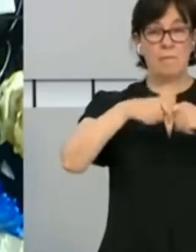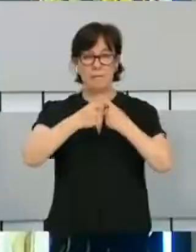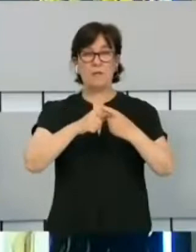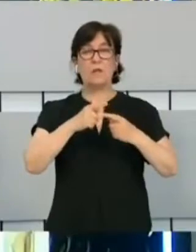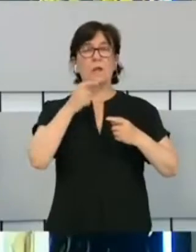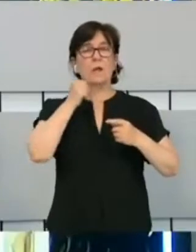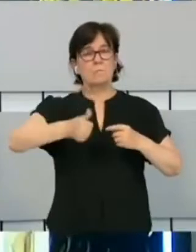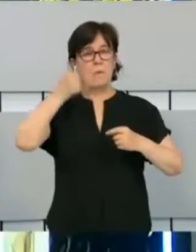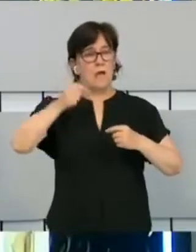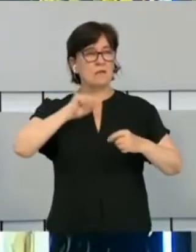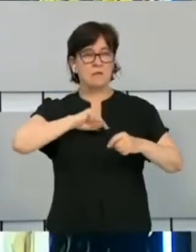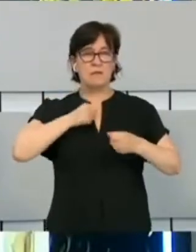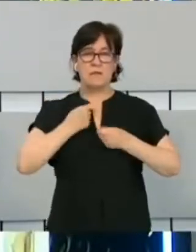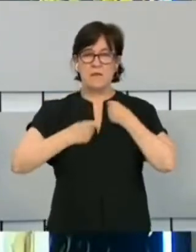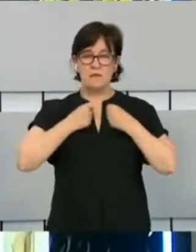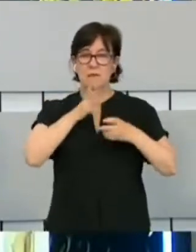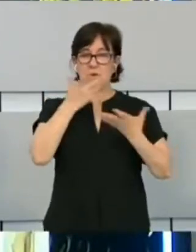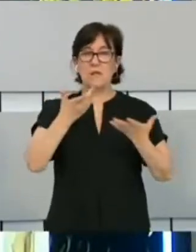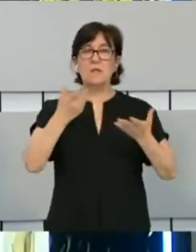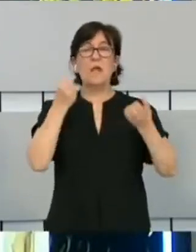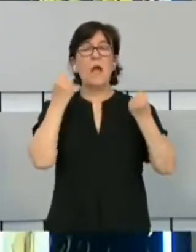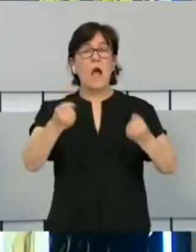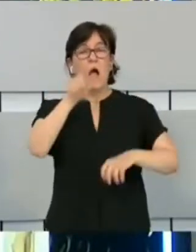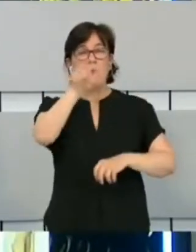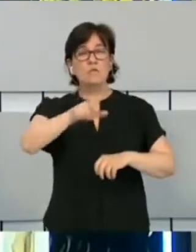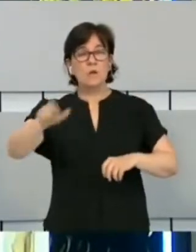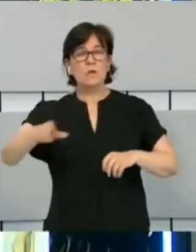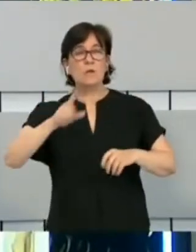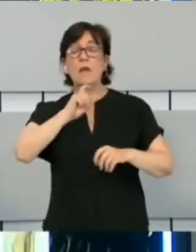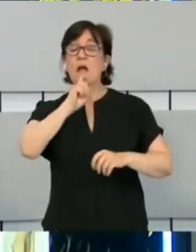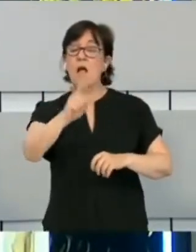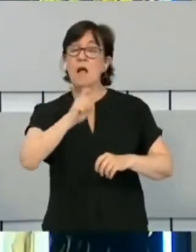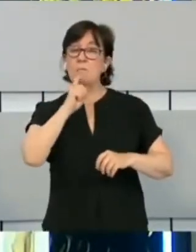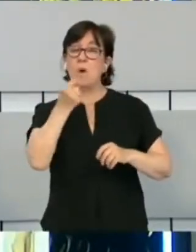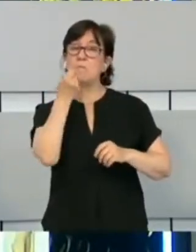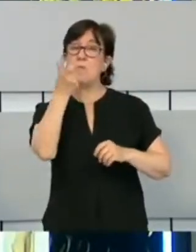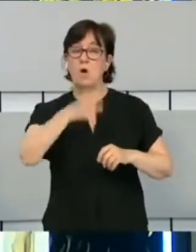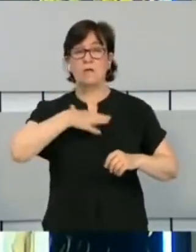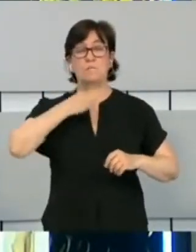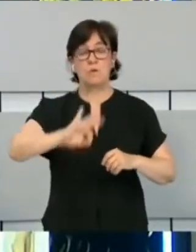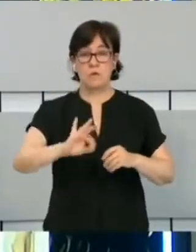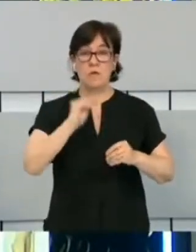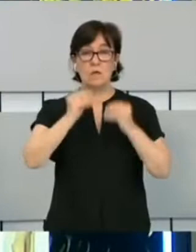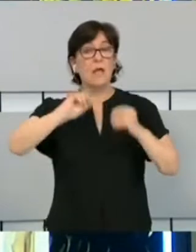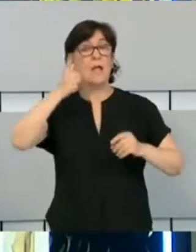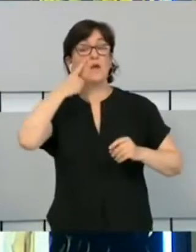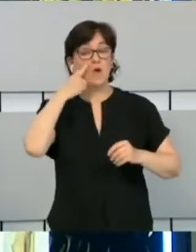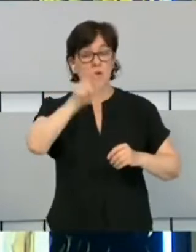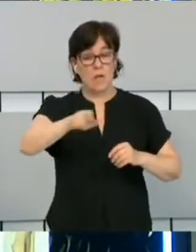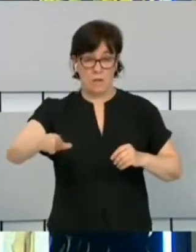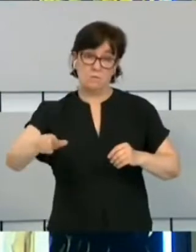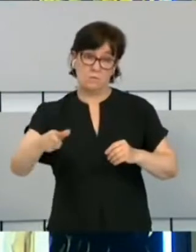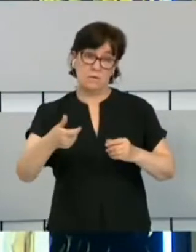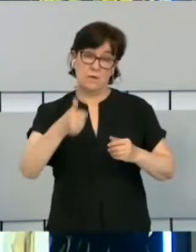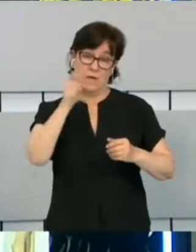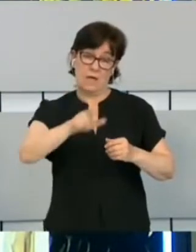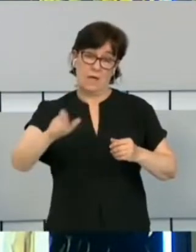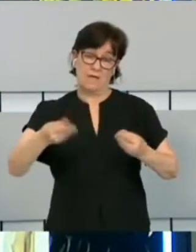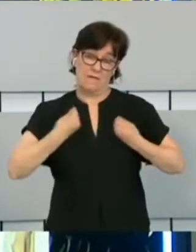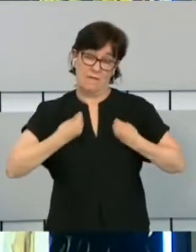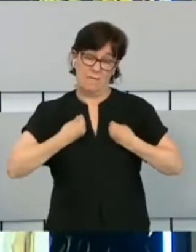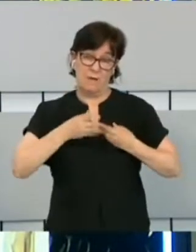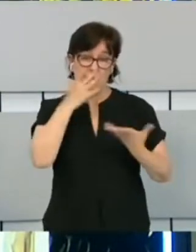están cada vez más desesperados, aunque ya las autoridades les han advertido de las pocas posibilidades que hay de encontrar a sus seres queridos